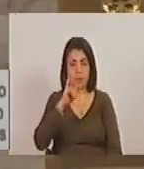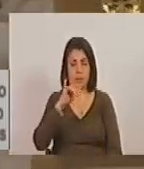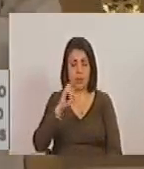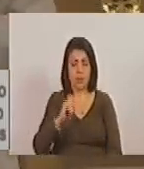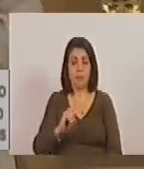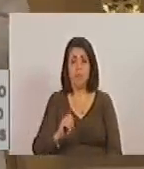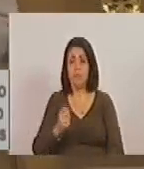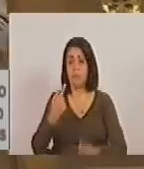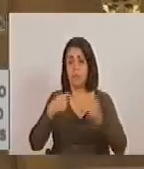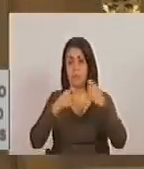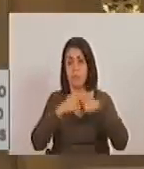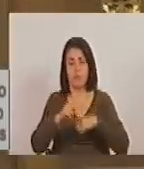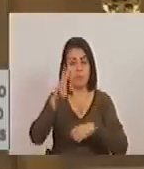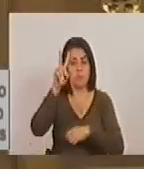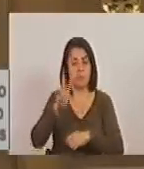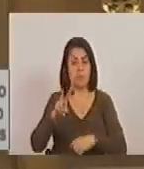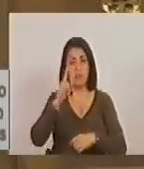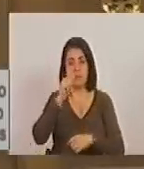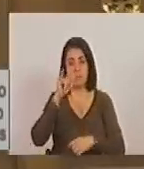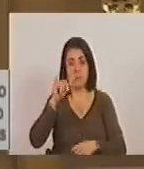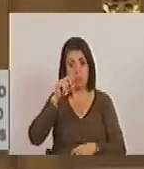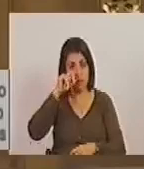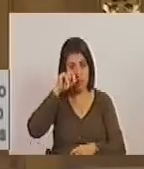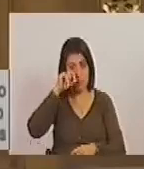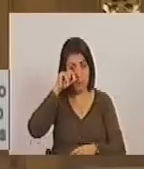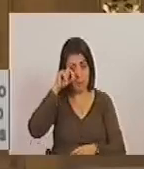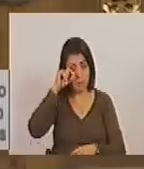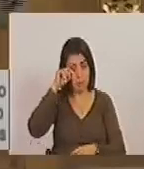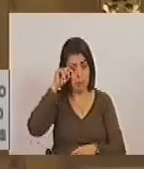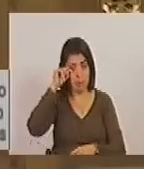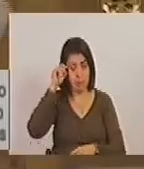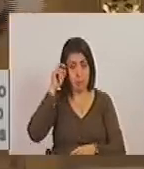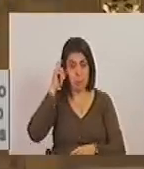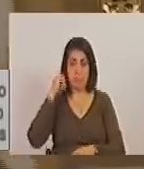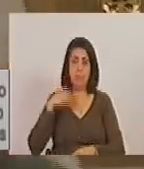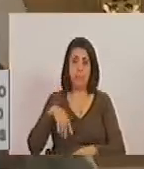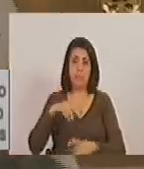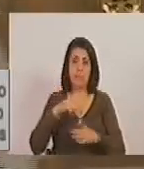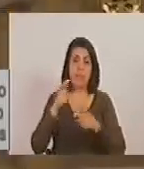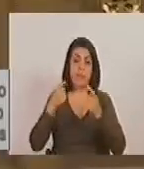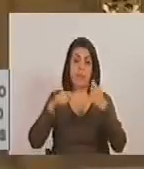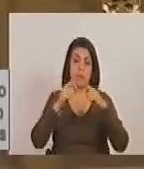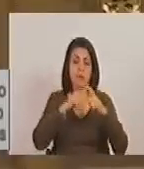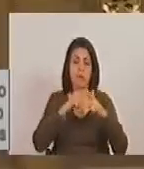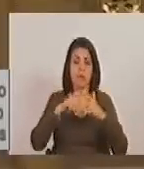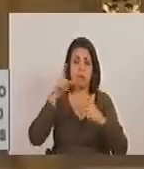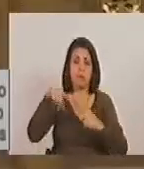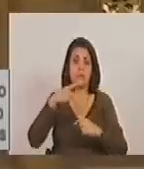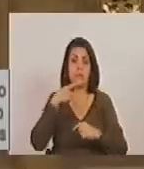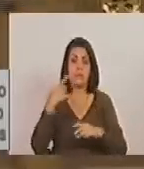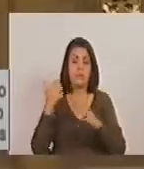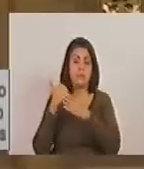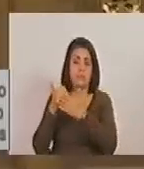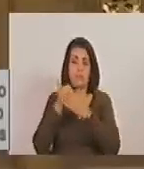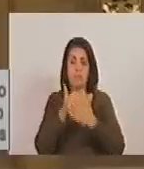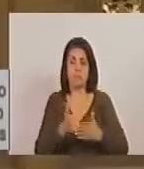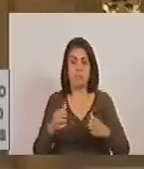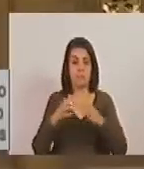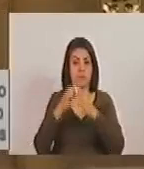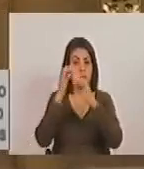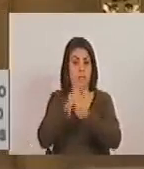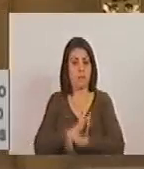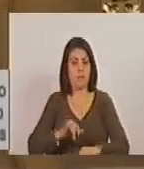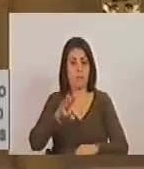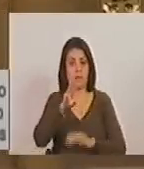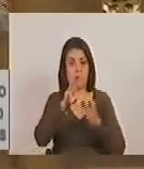pulpero de los valles del Tuy, o Pío Machillanda, pulpero pardo también, que ayudó a la causa de la independencia